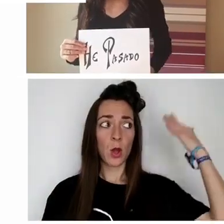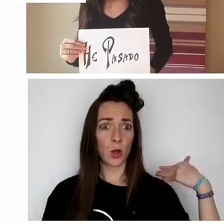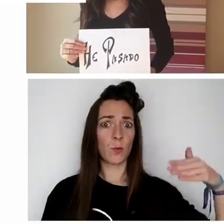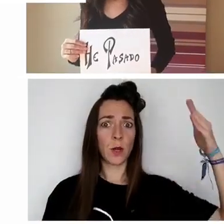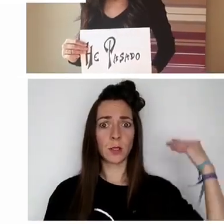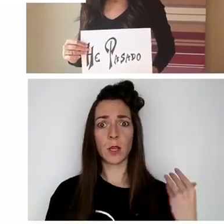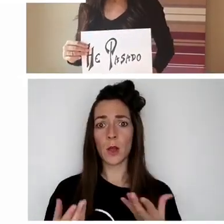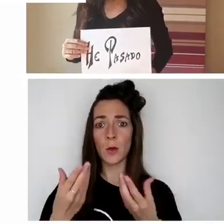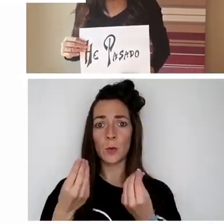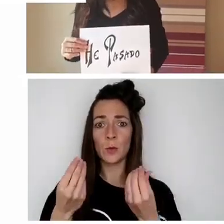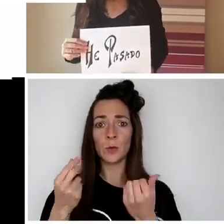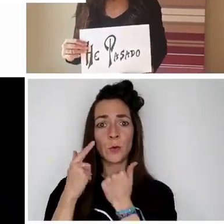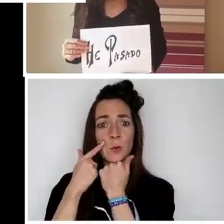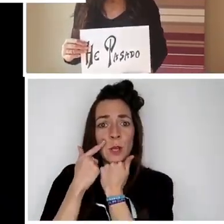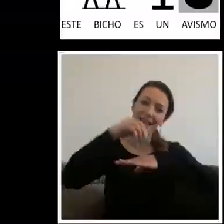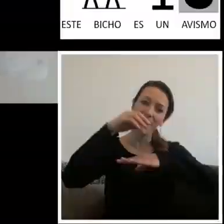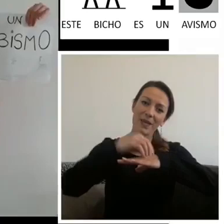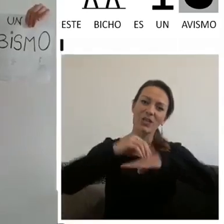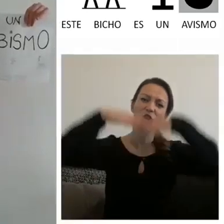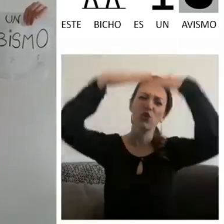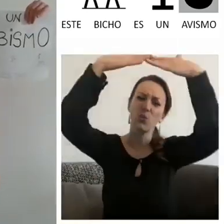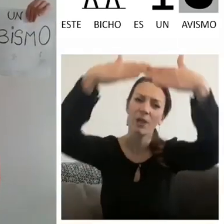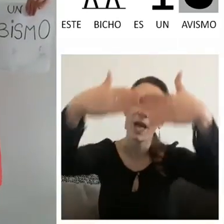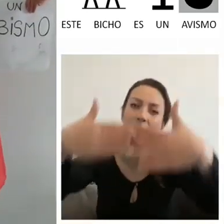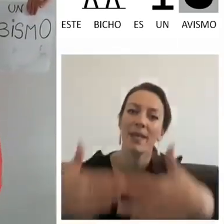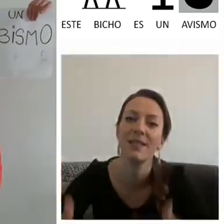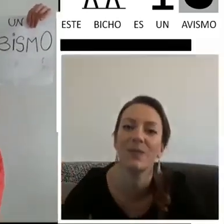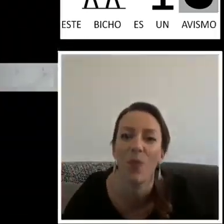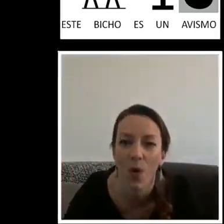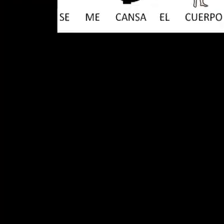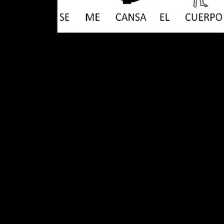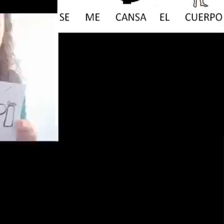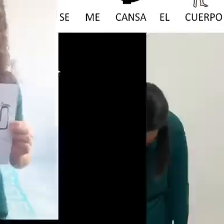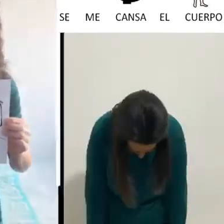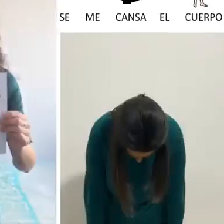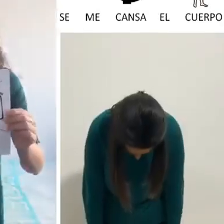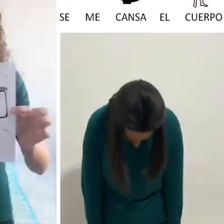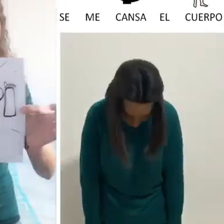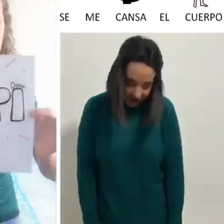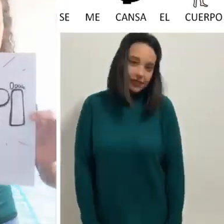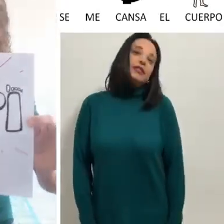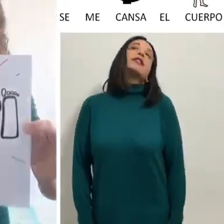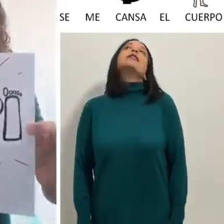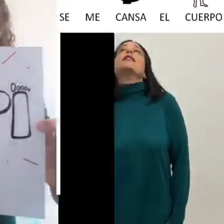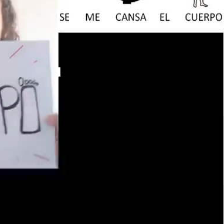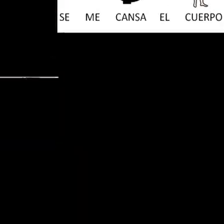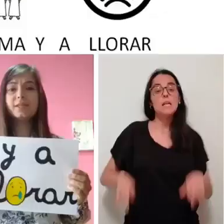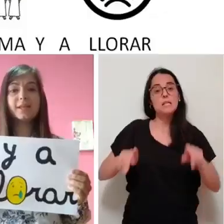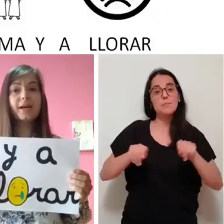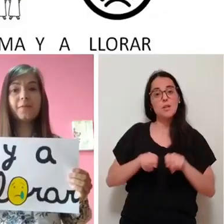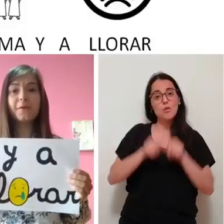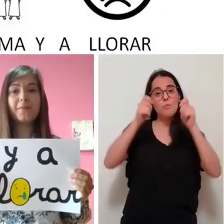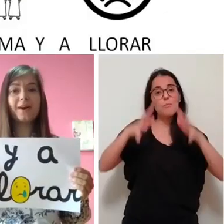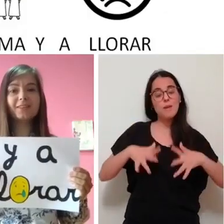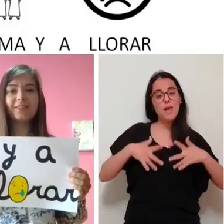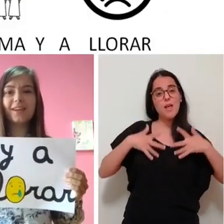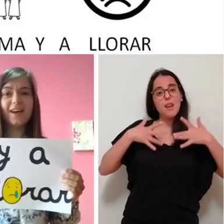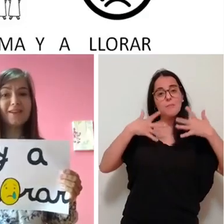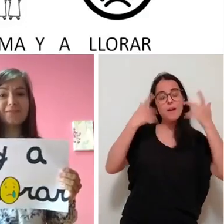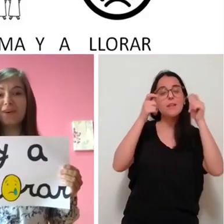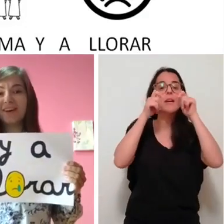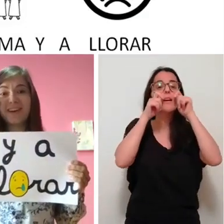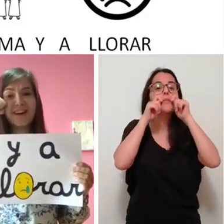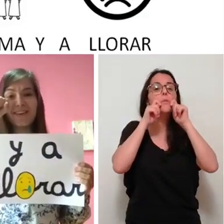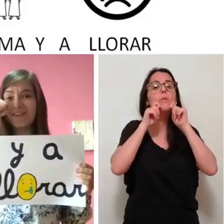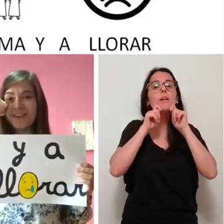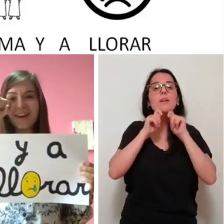Sabes, he pasado mucho miedo. Este bicho es un abismo. Se me cansa el cuerpo, se me parte el